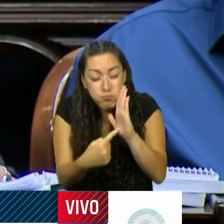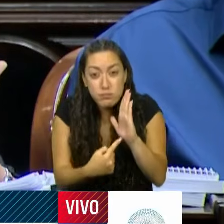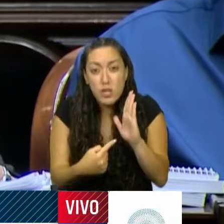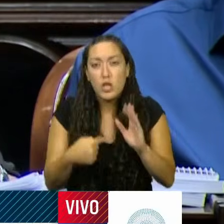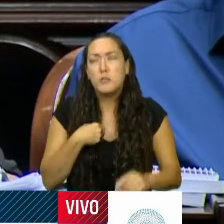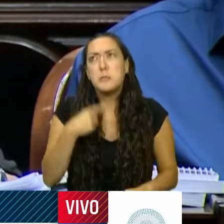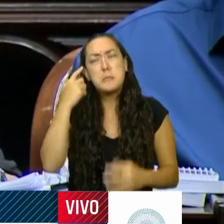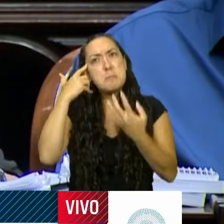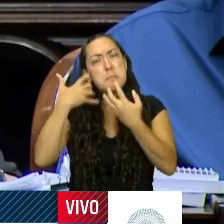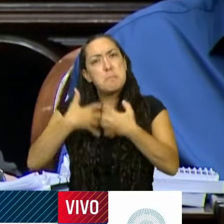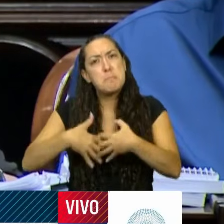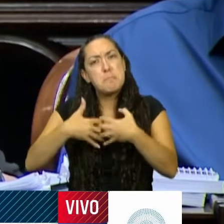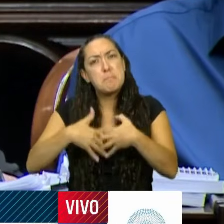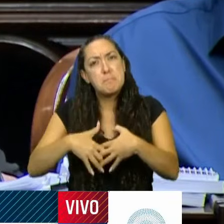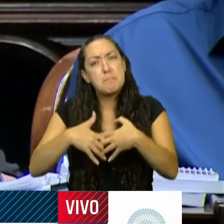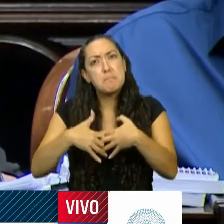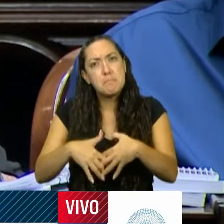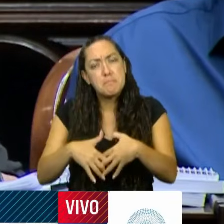yo me hago